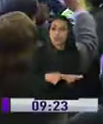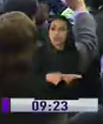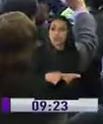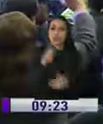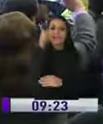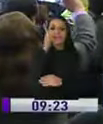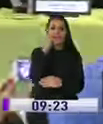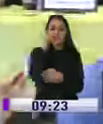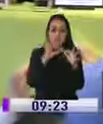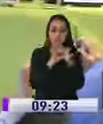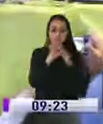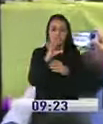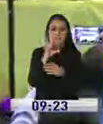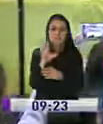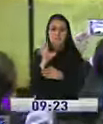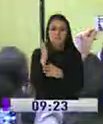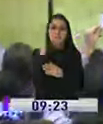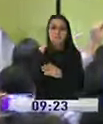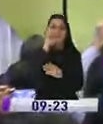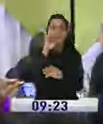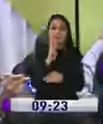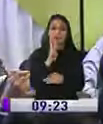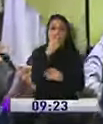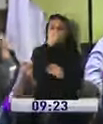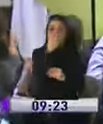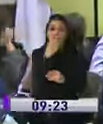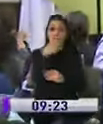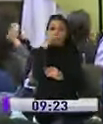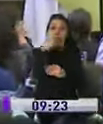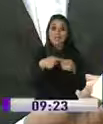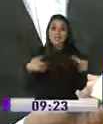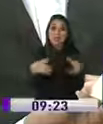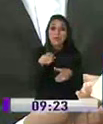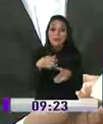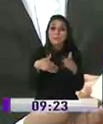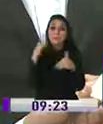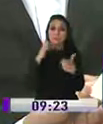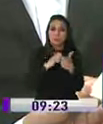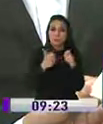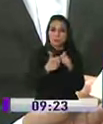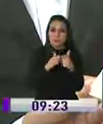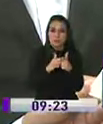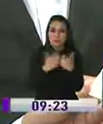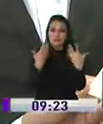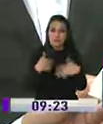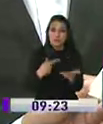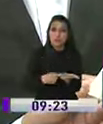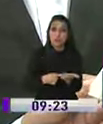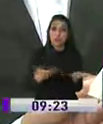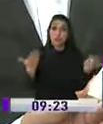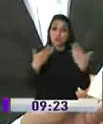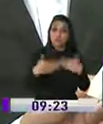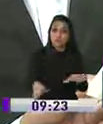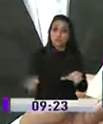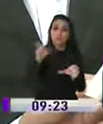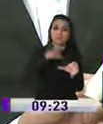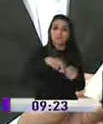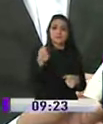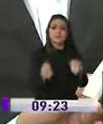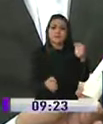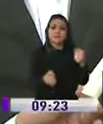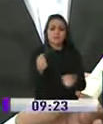los líderes de Alianza País el pasado viernes en un hotel en el norte de la capital. En donde luego que salimos en el vehículo